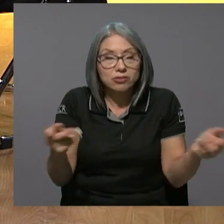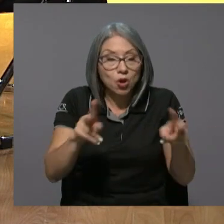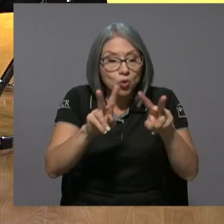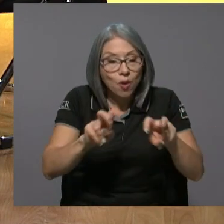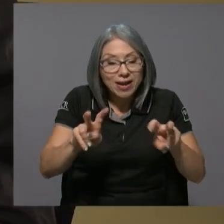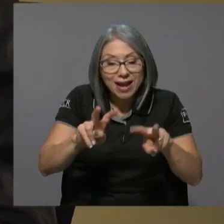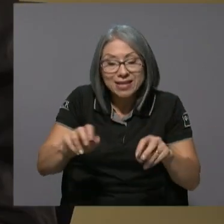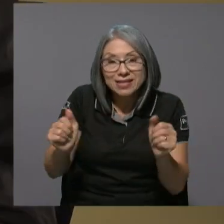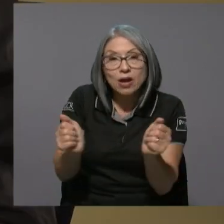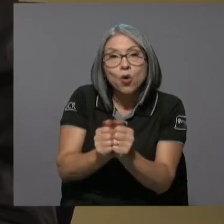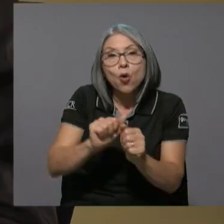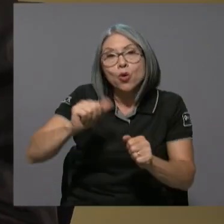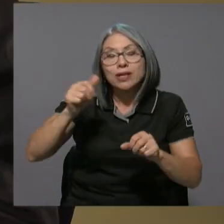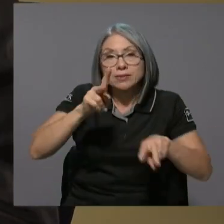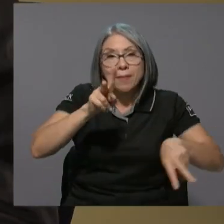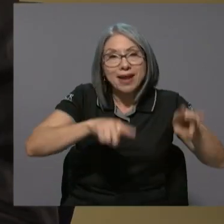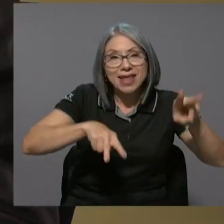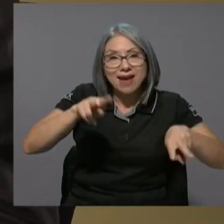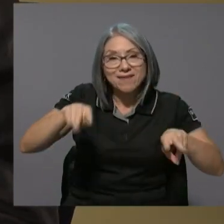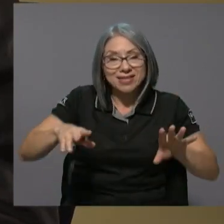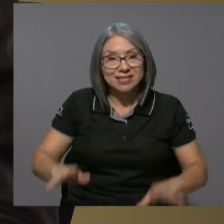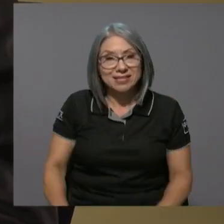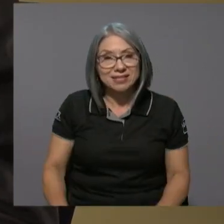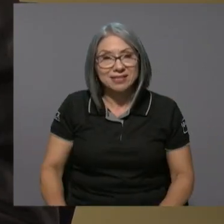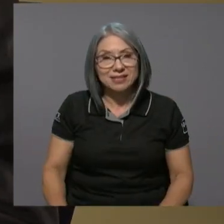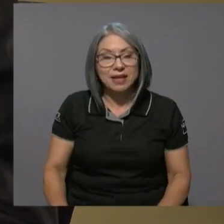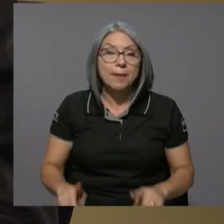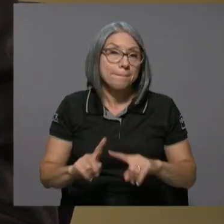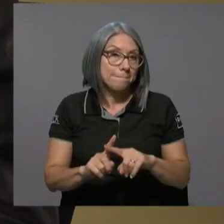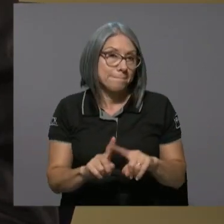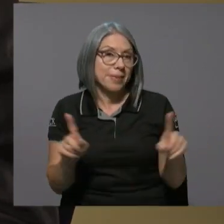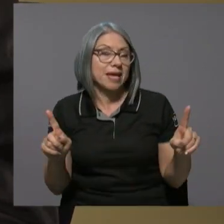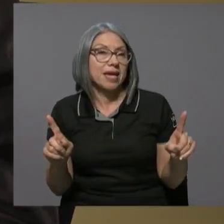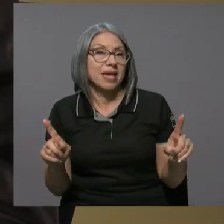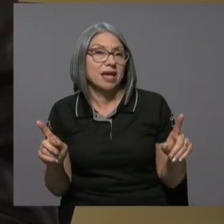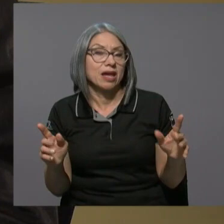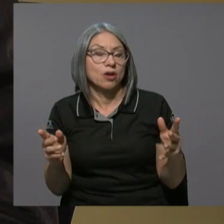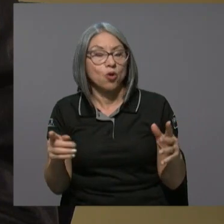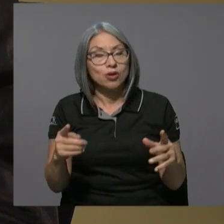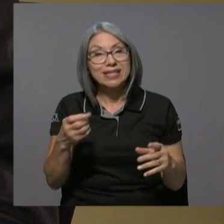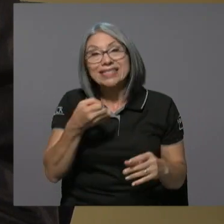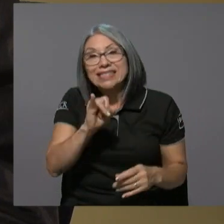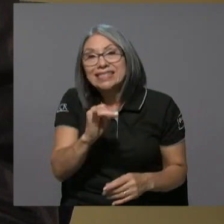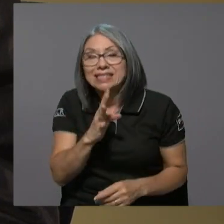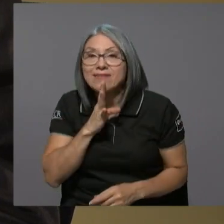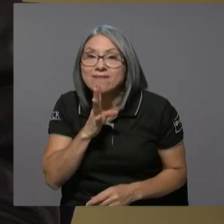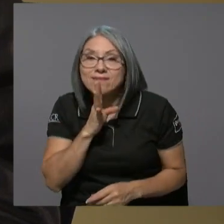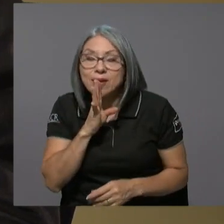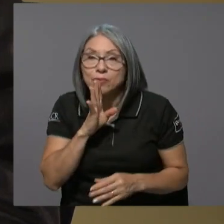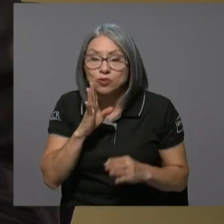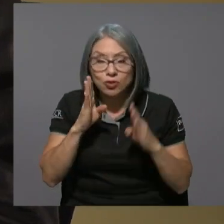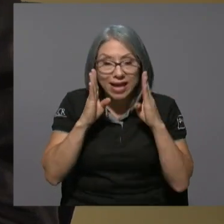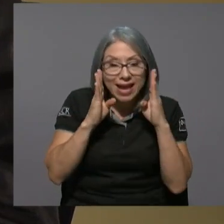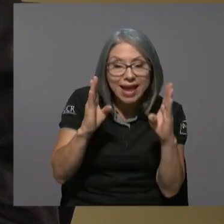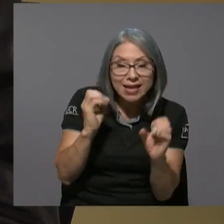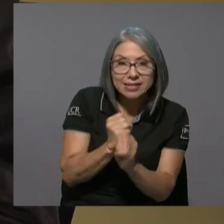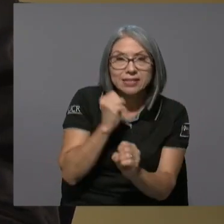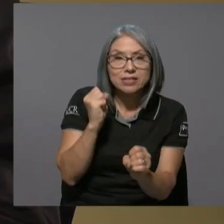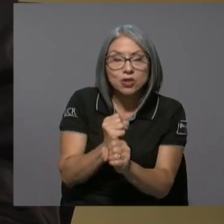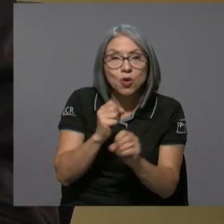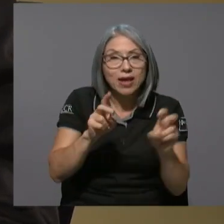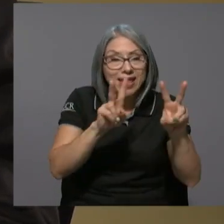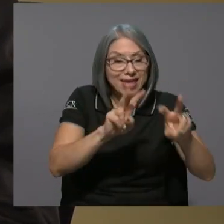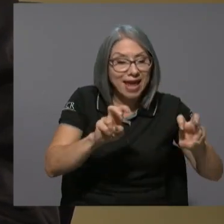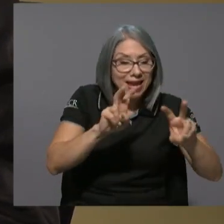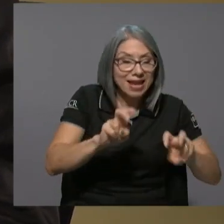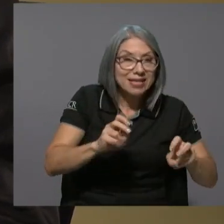otras variables, pero en términos de una gestión que analice los costos versus